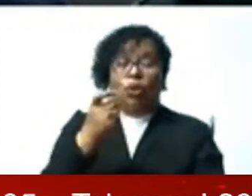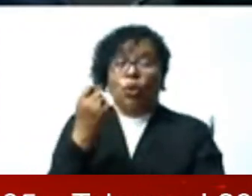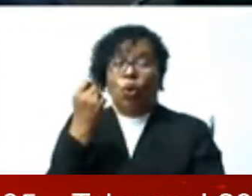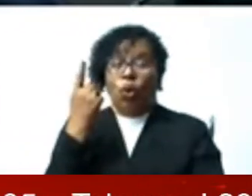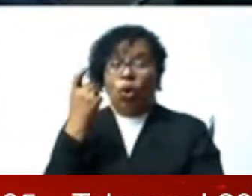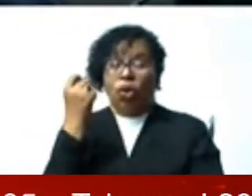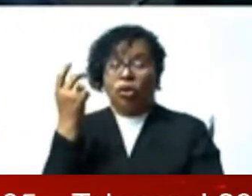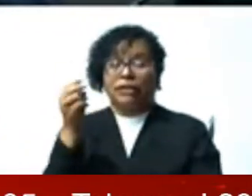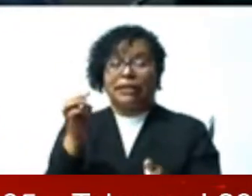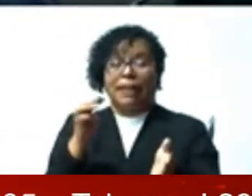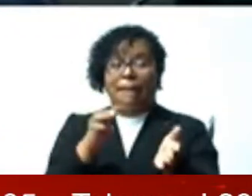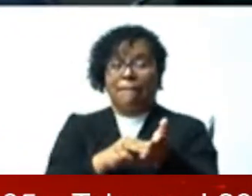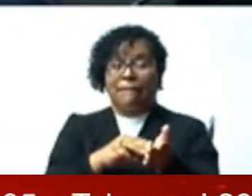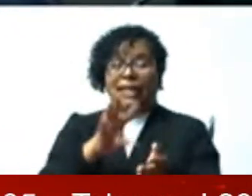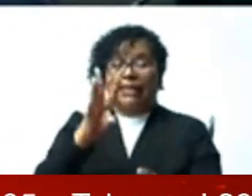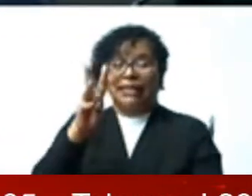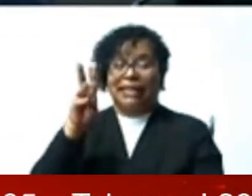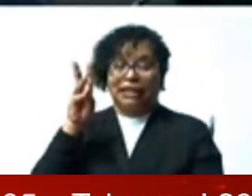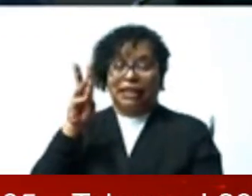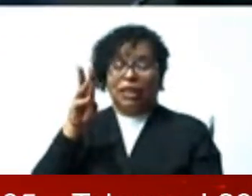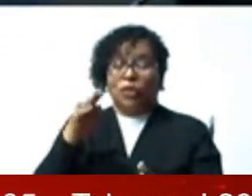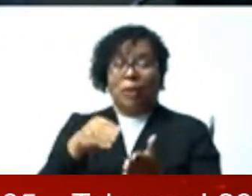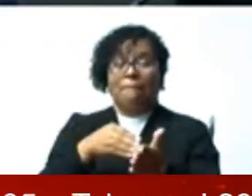en lo que tiene de gestión.